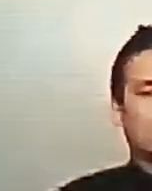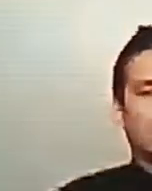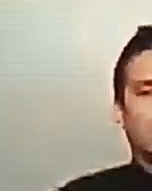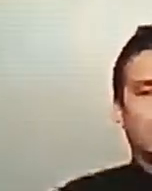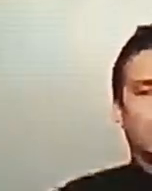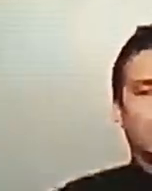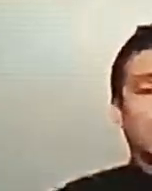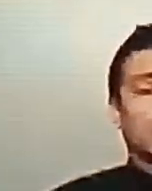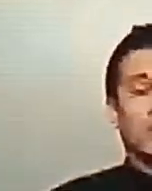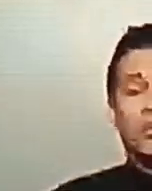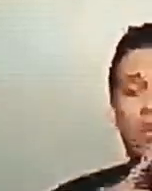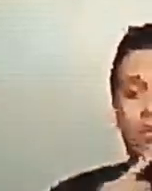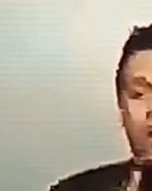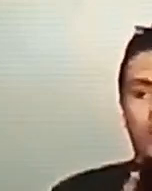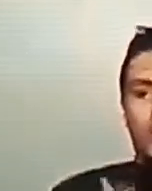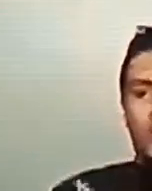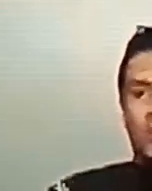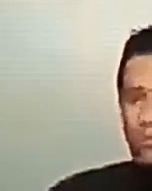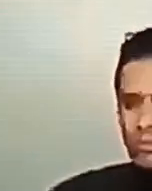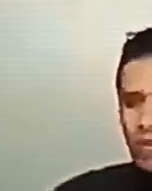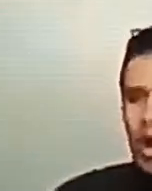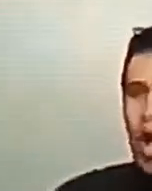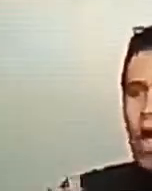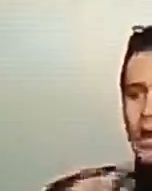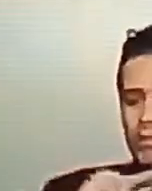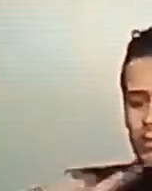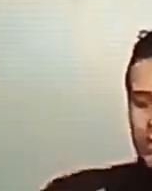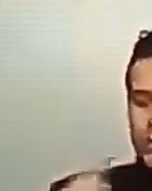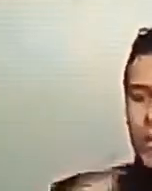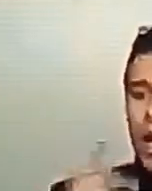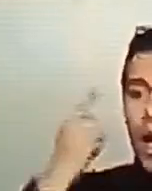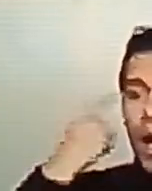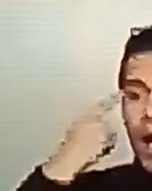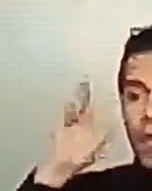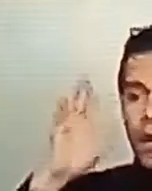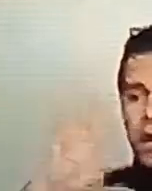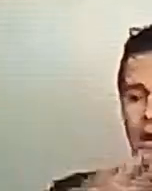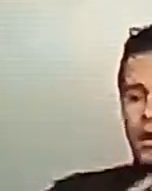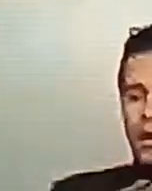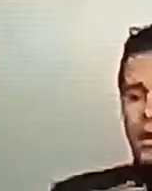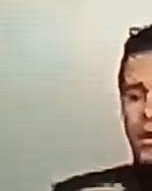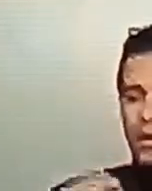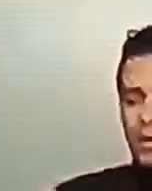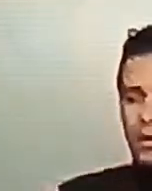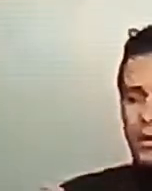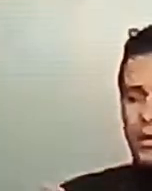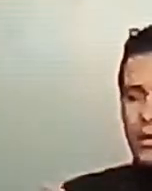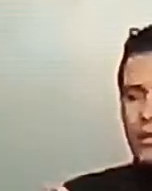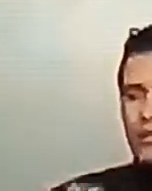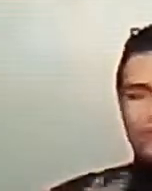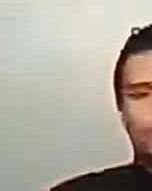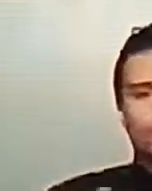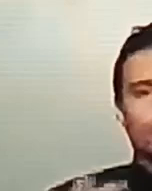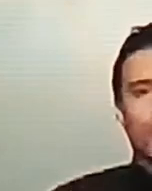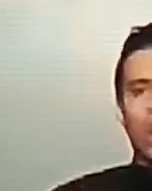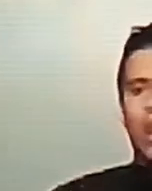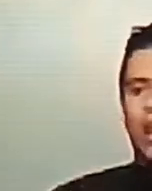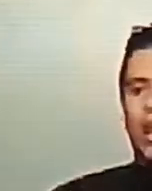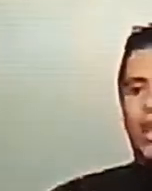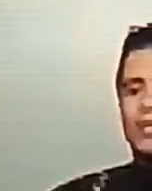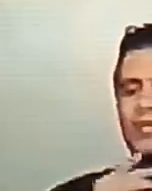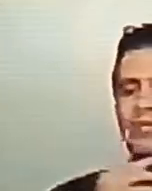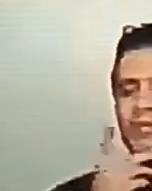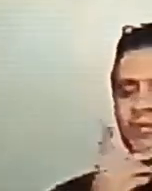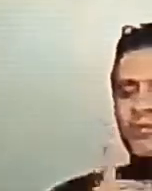prefectura para resolver las demandas que por décadas no se han hecho. No más inversión